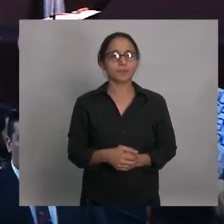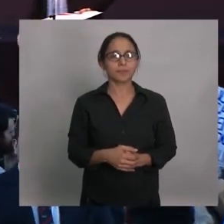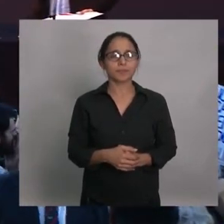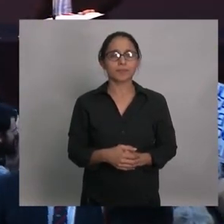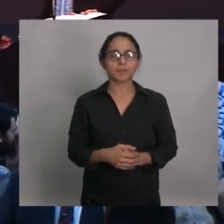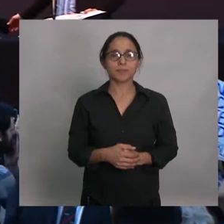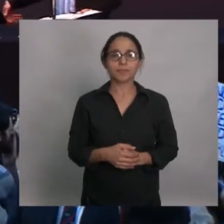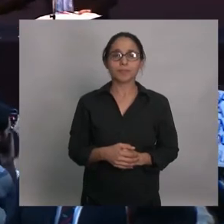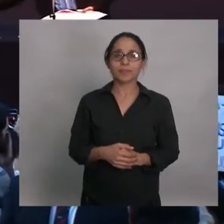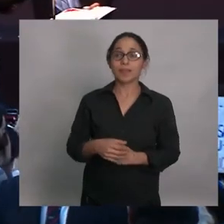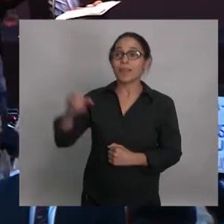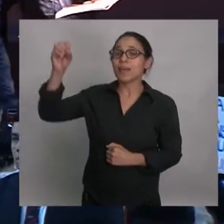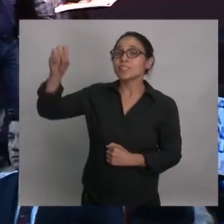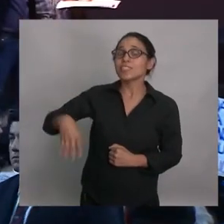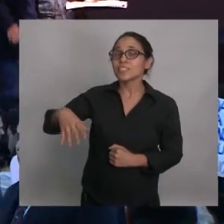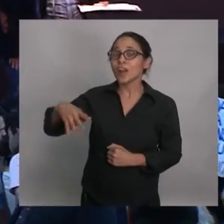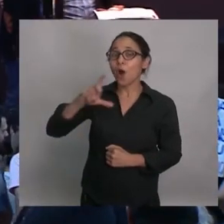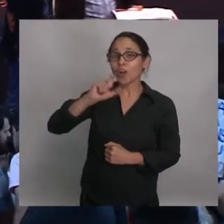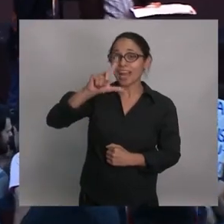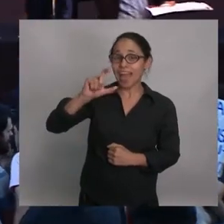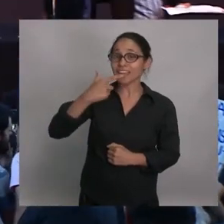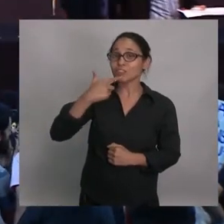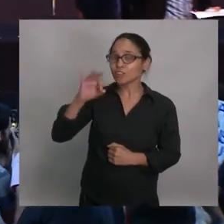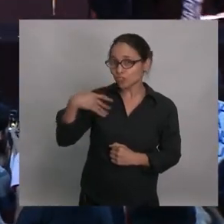llegó y está con nosotros en claxon